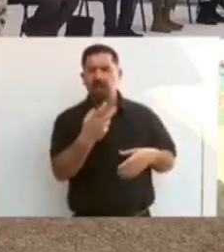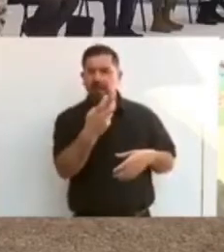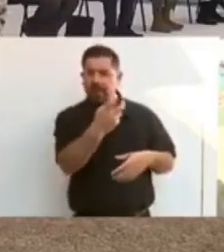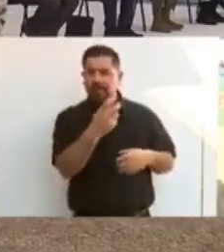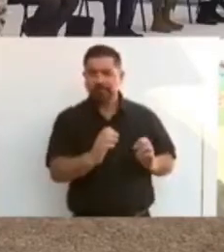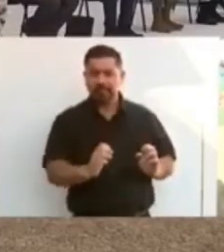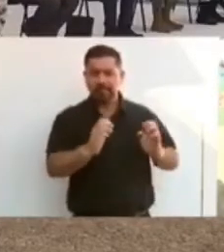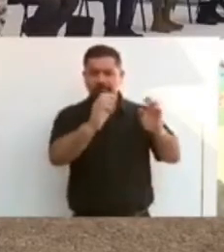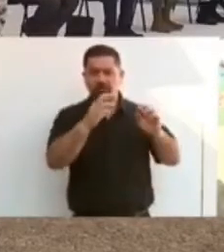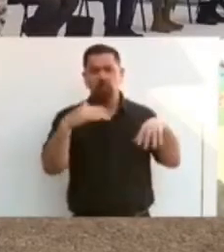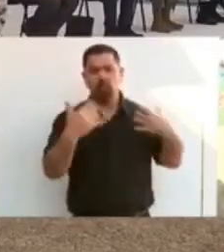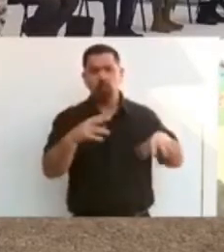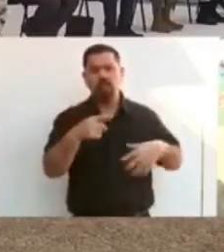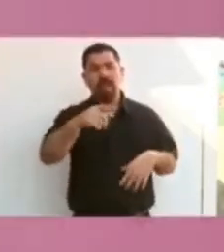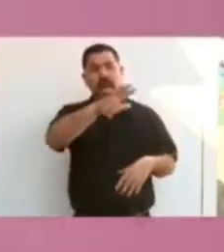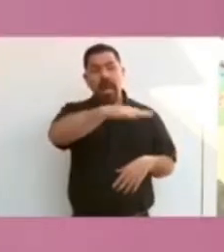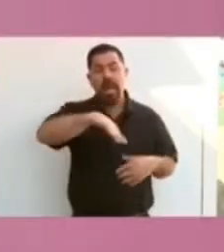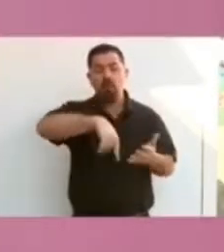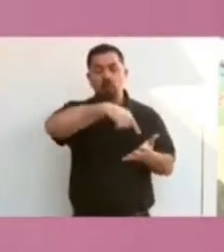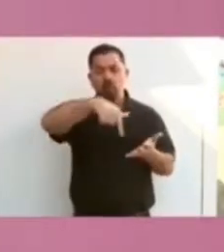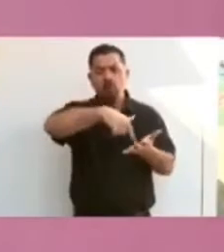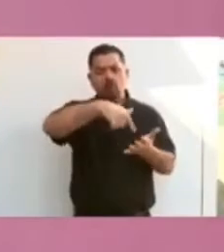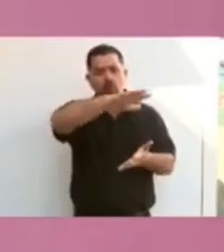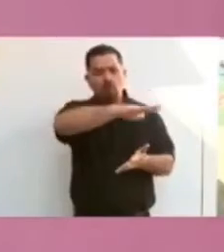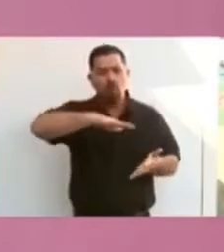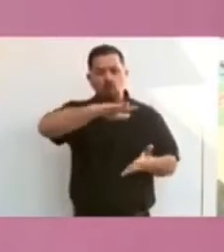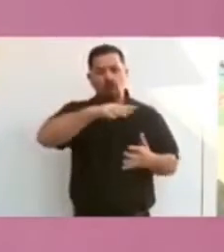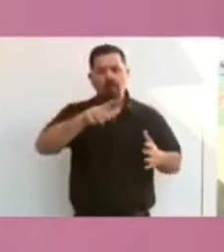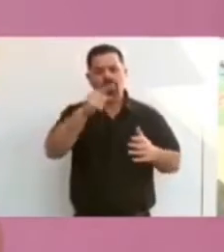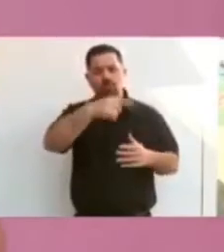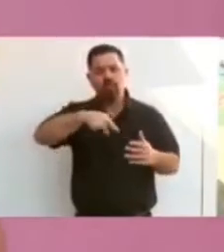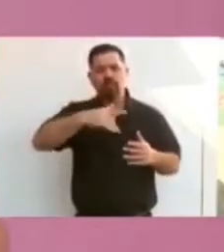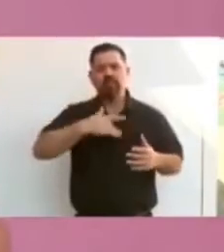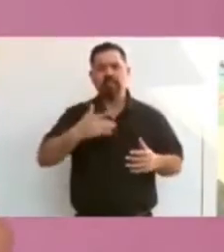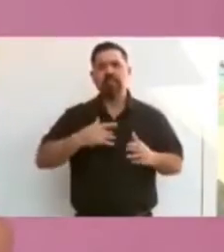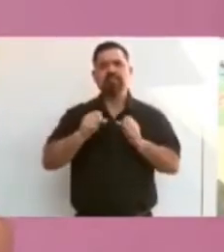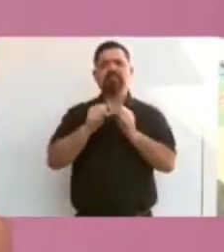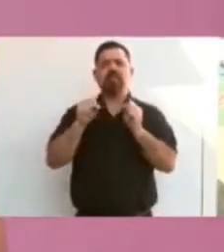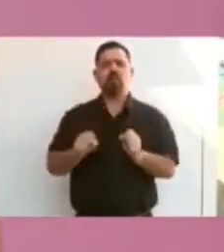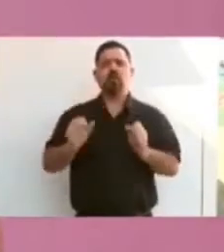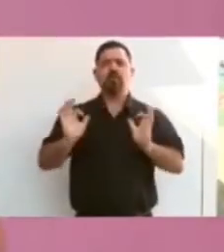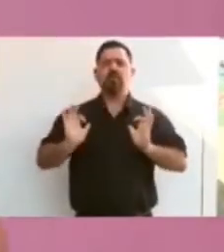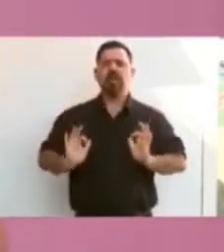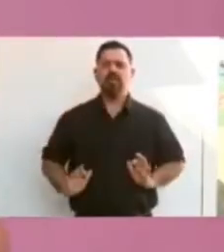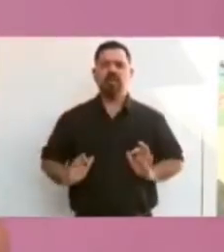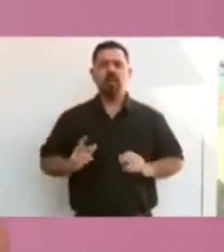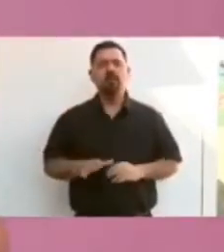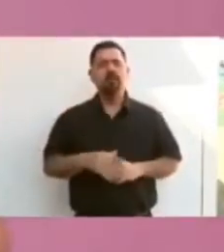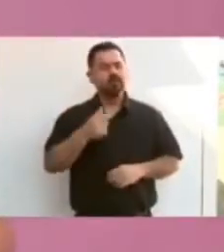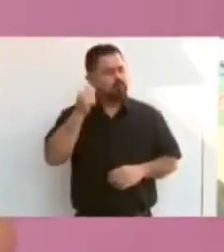mucha tranquilidad, sobre todo a esa zona. Y decirle que seguiremos trabajando